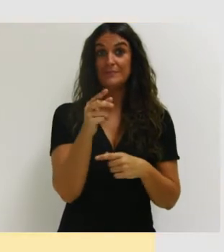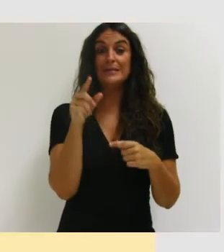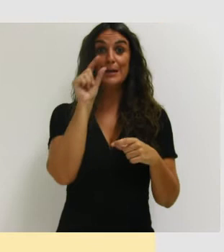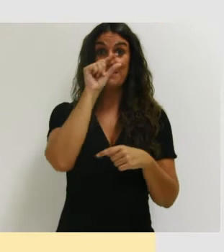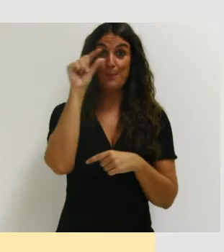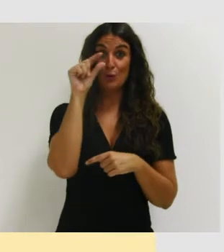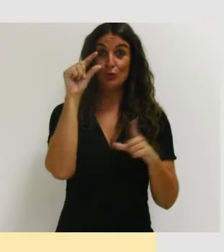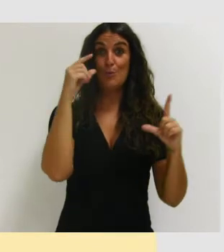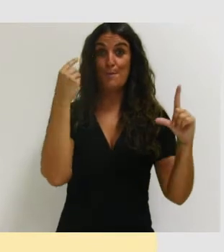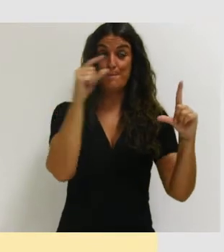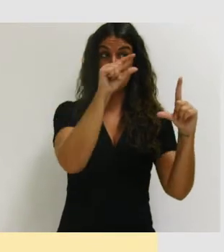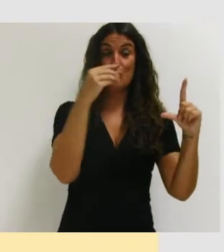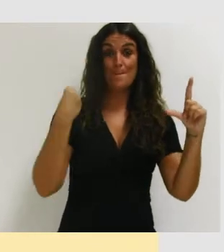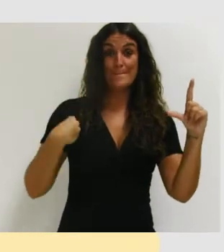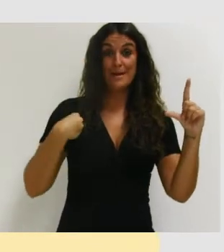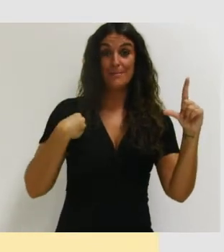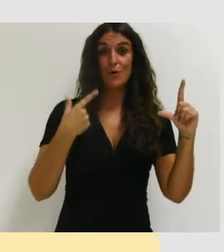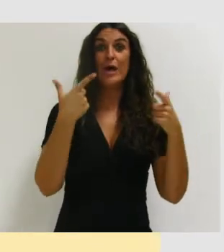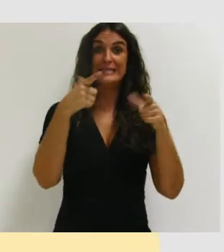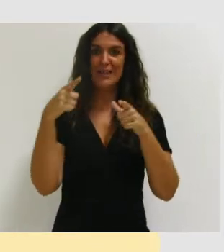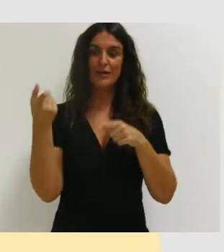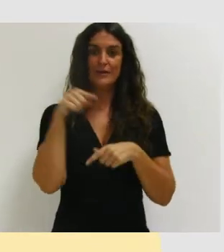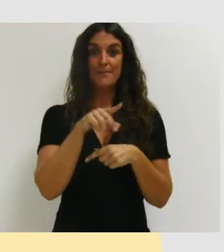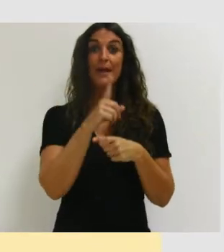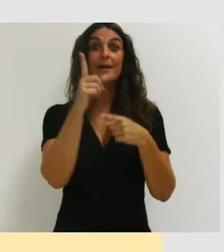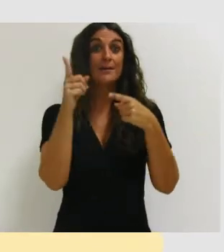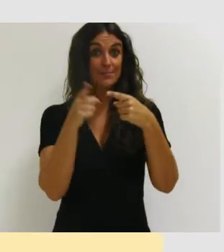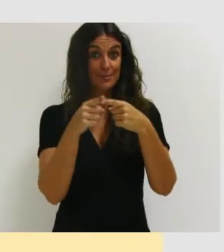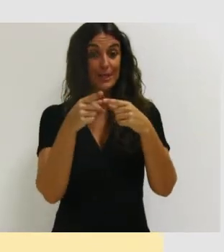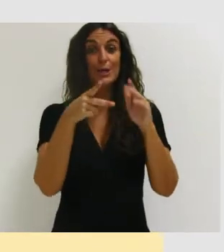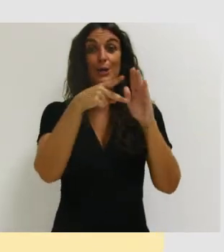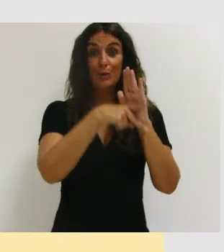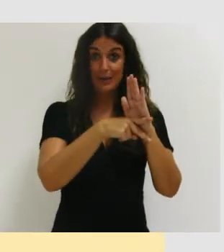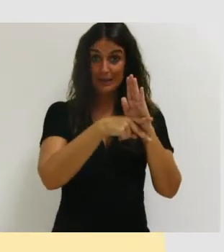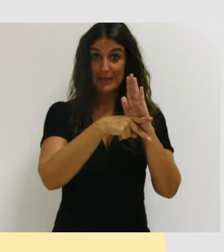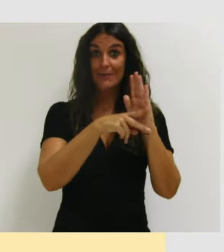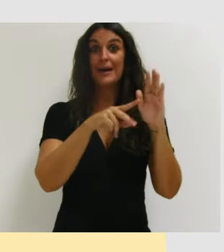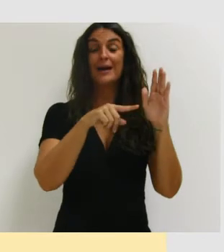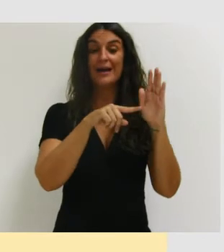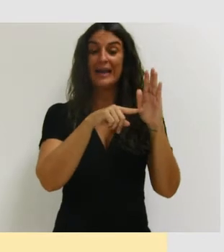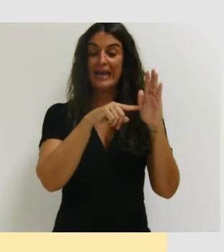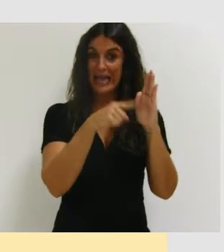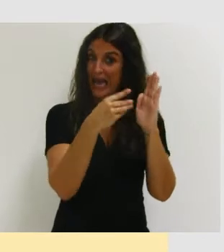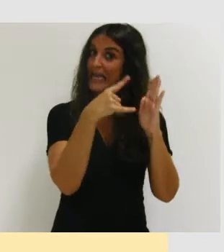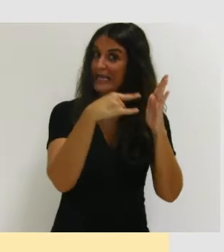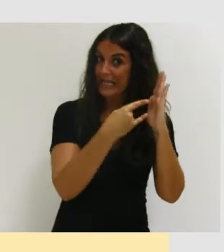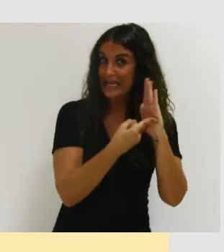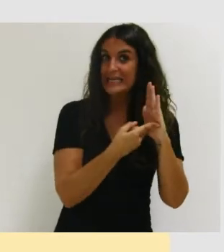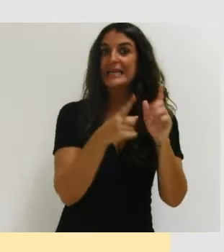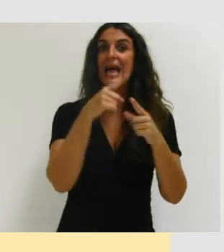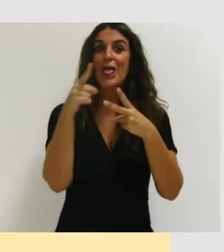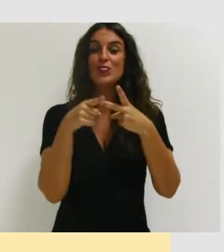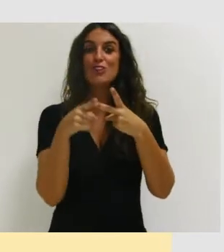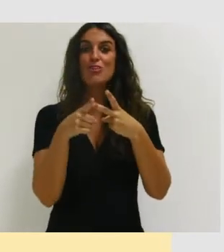abrir todo también está en las secciones 1. Normativa legal y técnica.